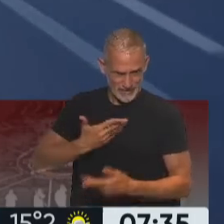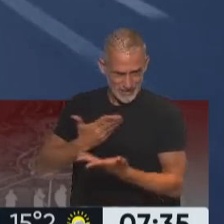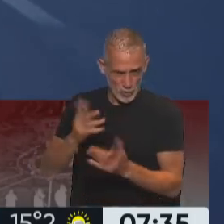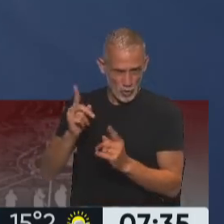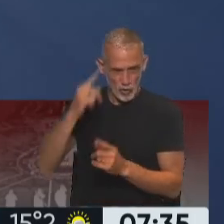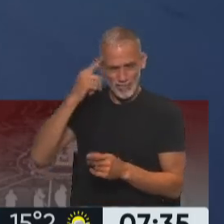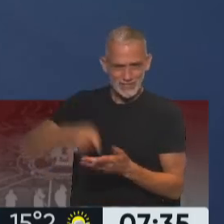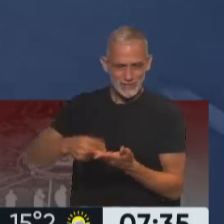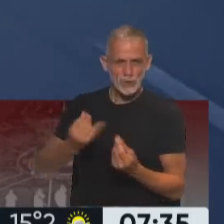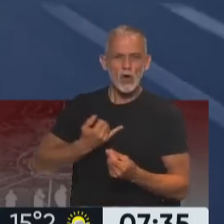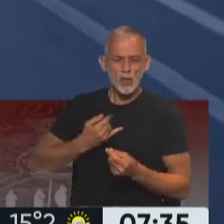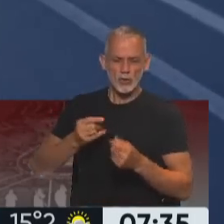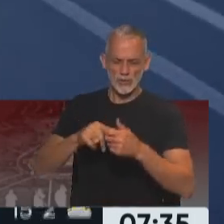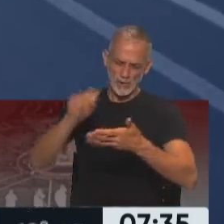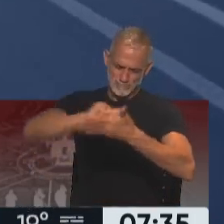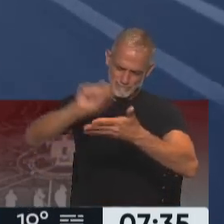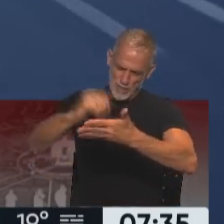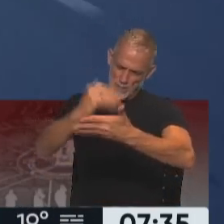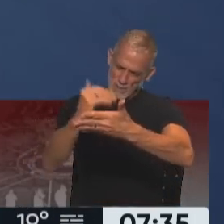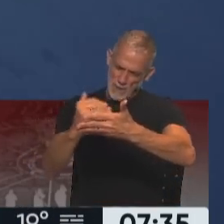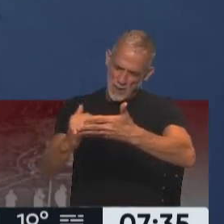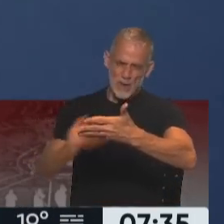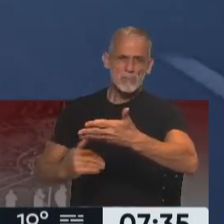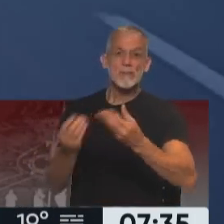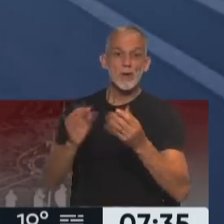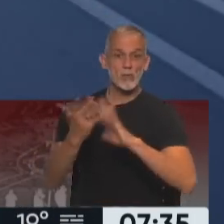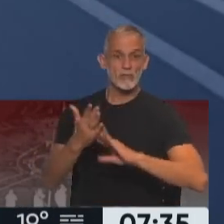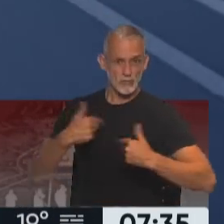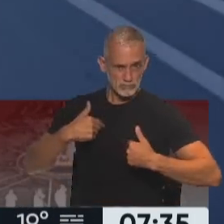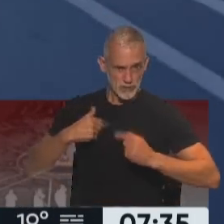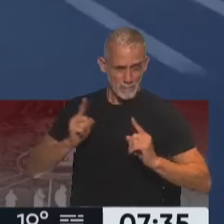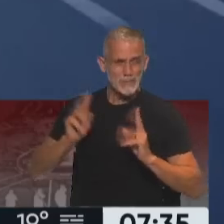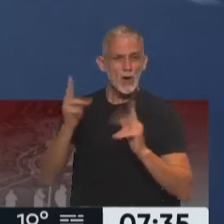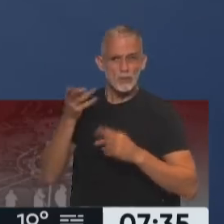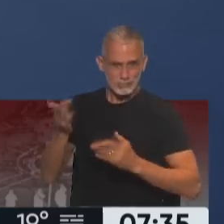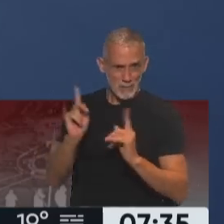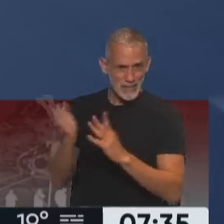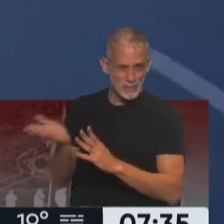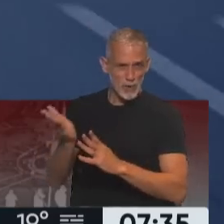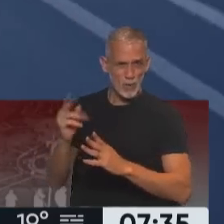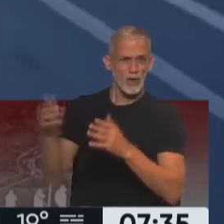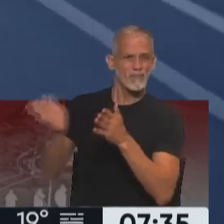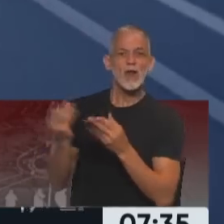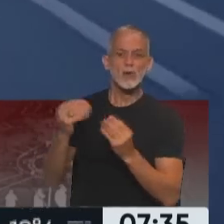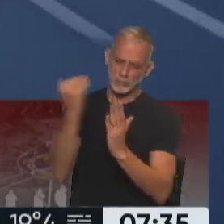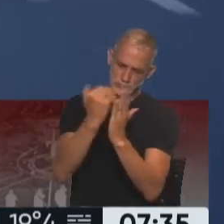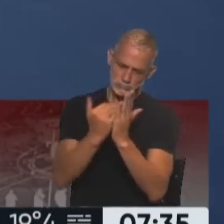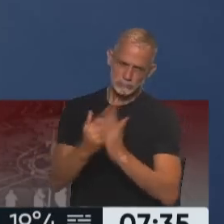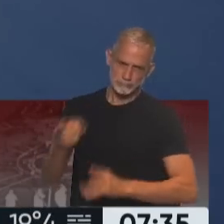que dejó una carta con todas las reglas para su funeral. Y bueno, es algo